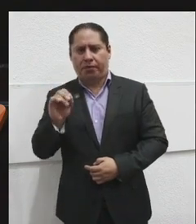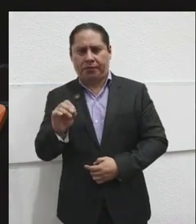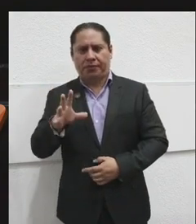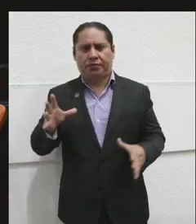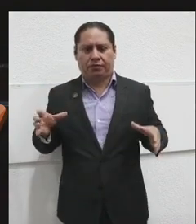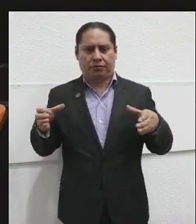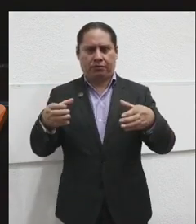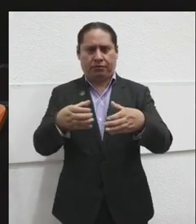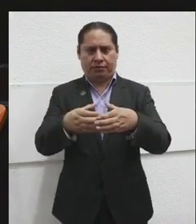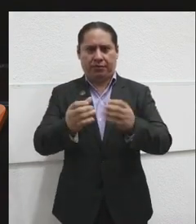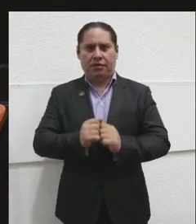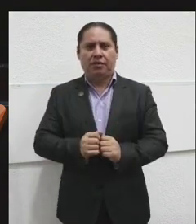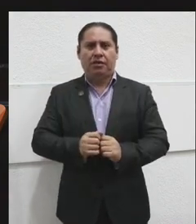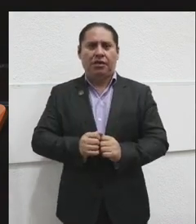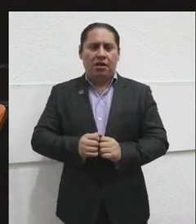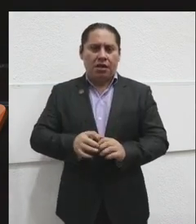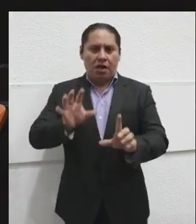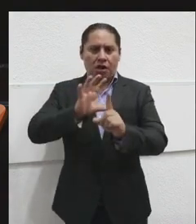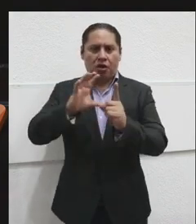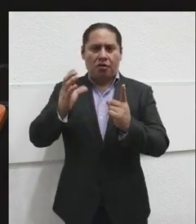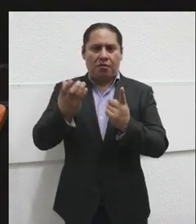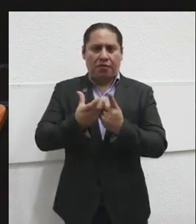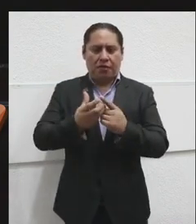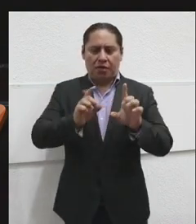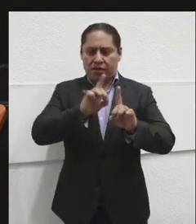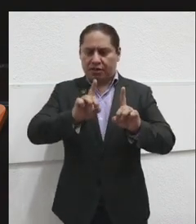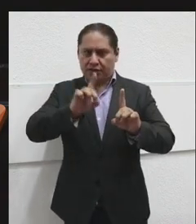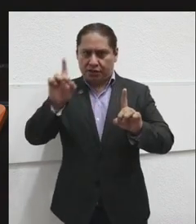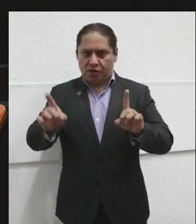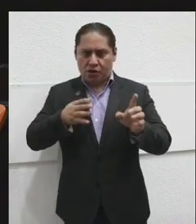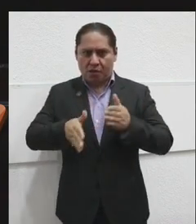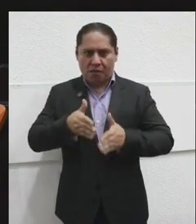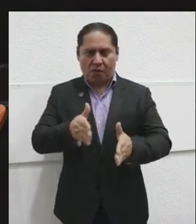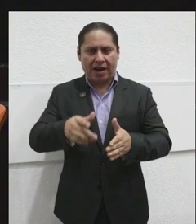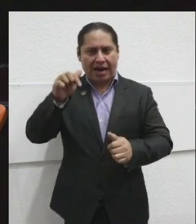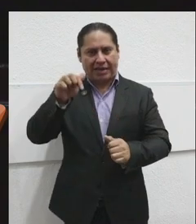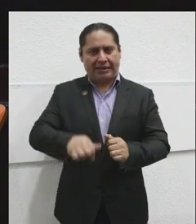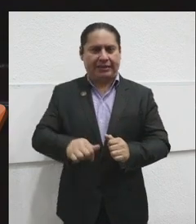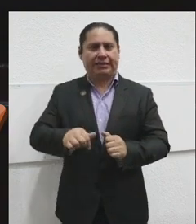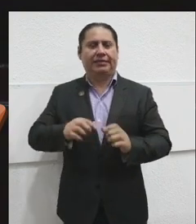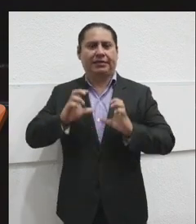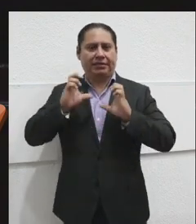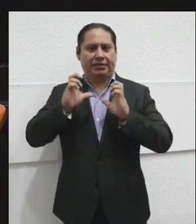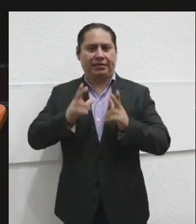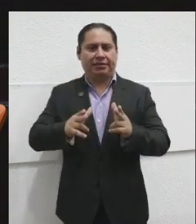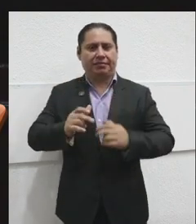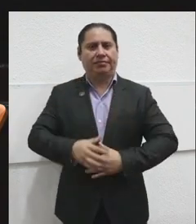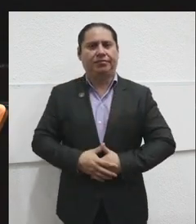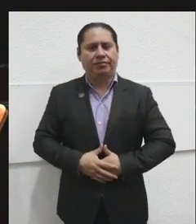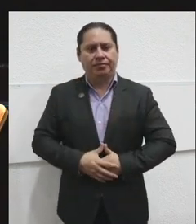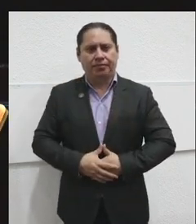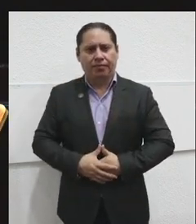de la Comisión de Desarrollo Pecuario de esta 68ª legislatura.